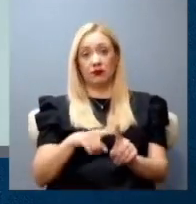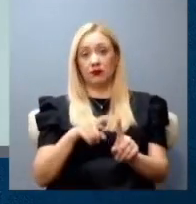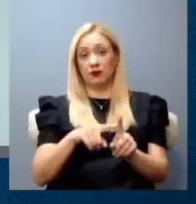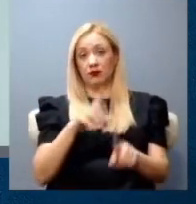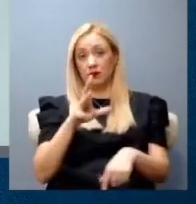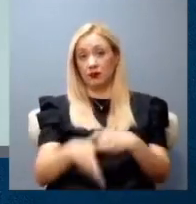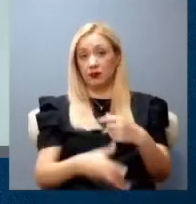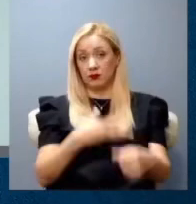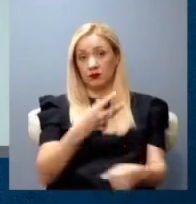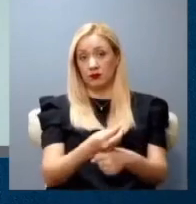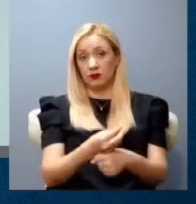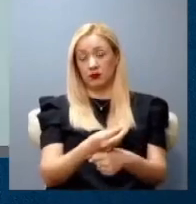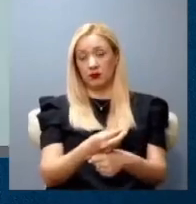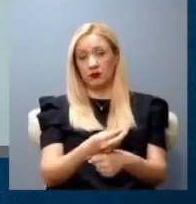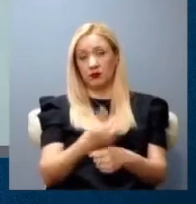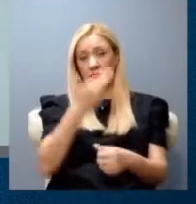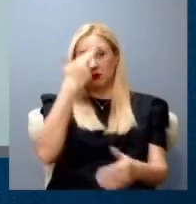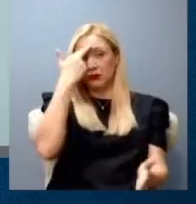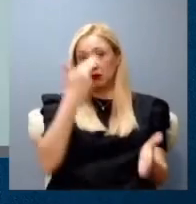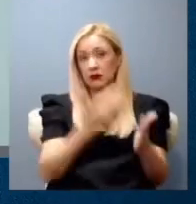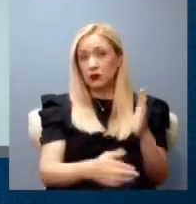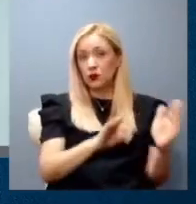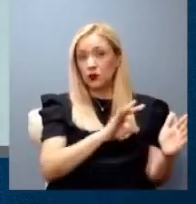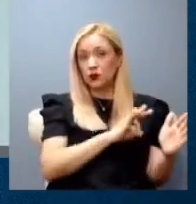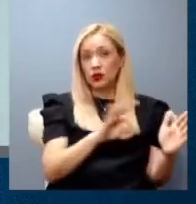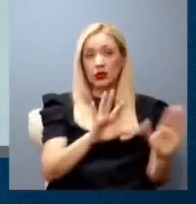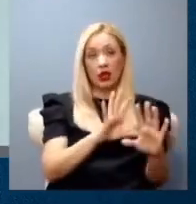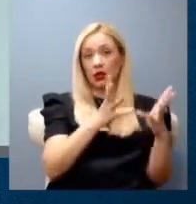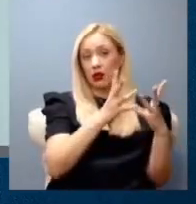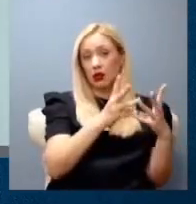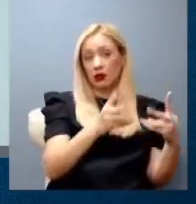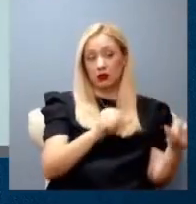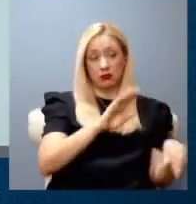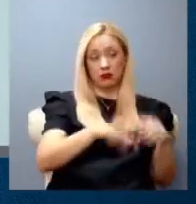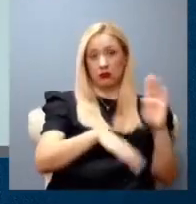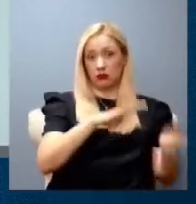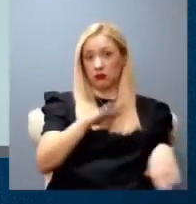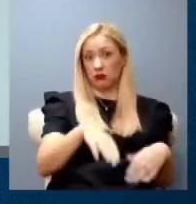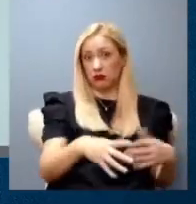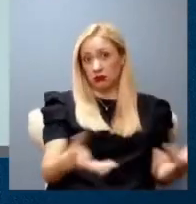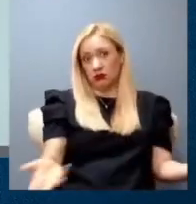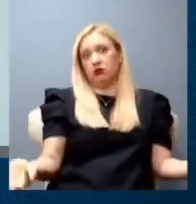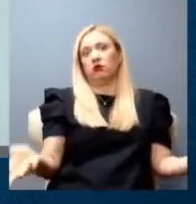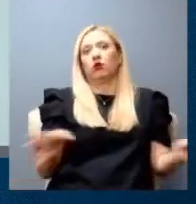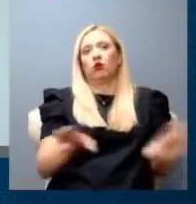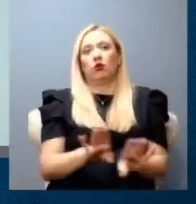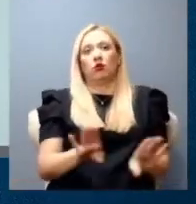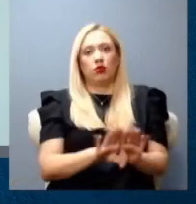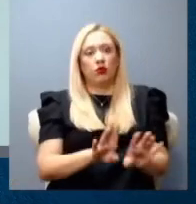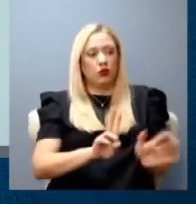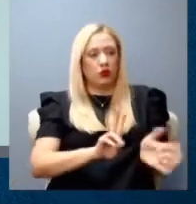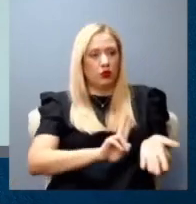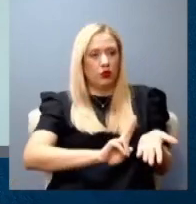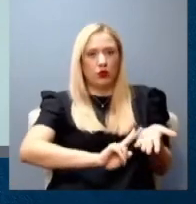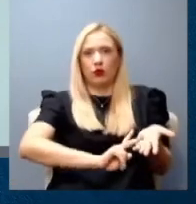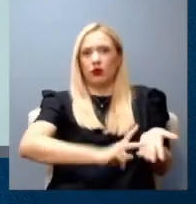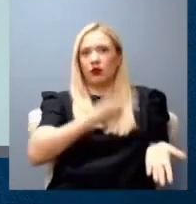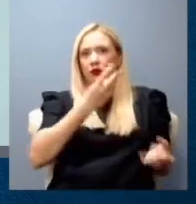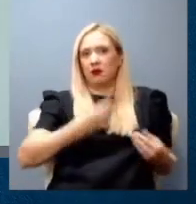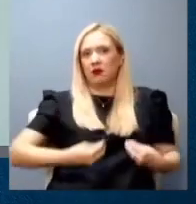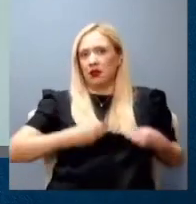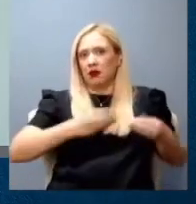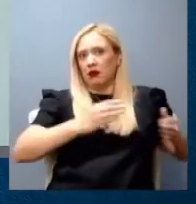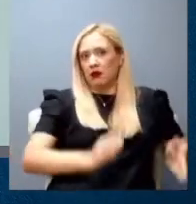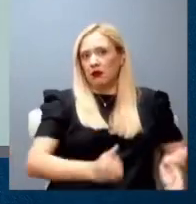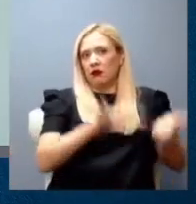reparable una violación de esta magnitud, pero sí, digamos, se pueden hacer algún tipo de medida para poder